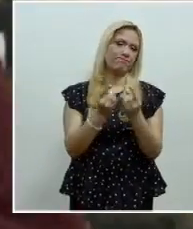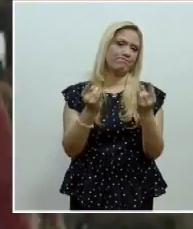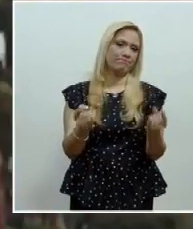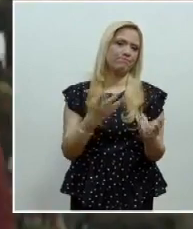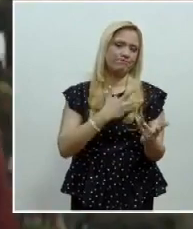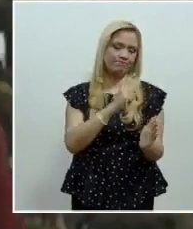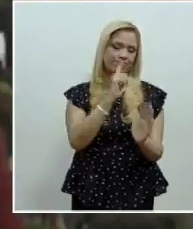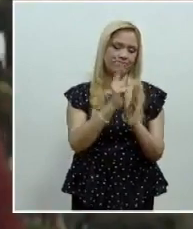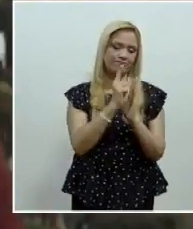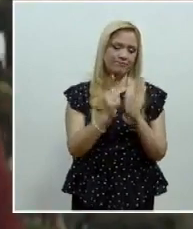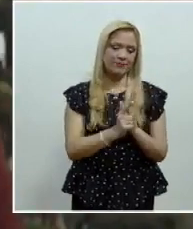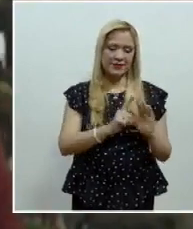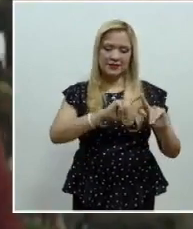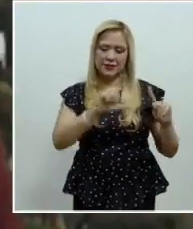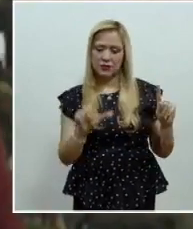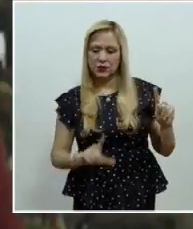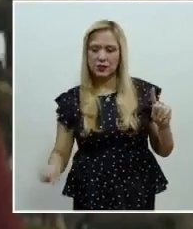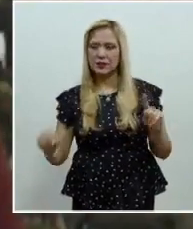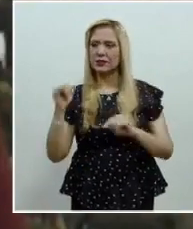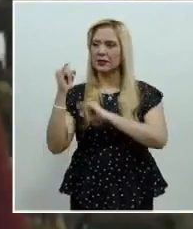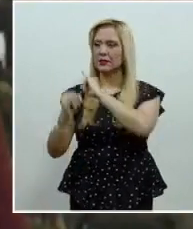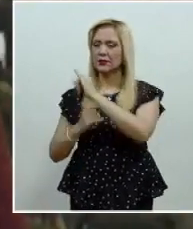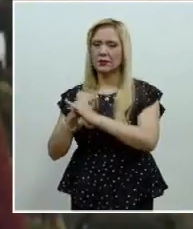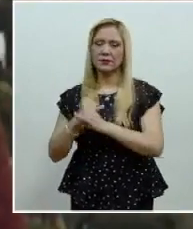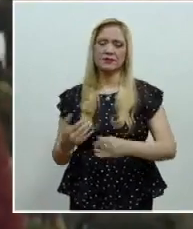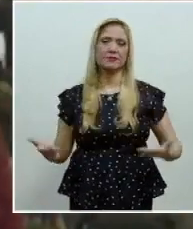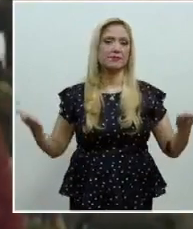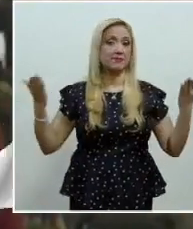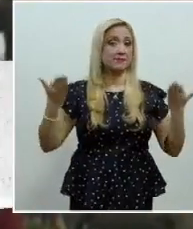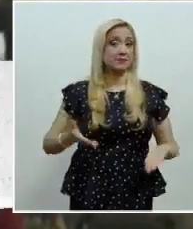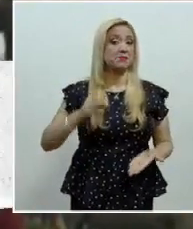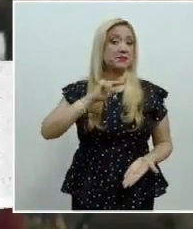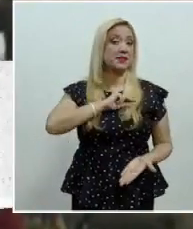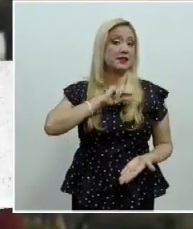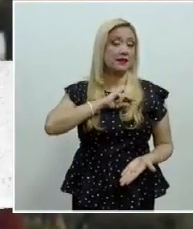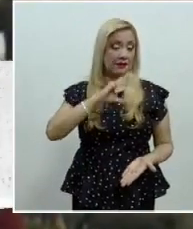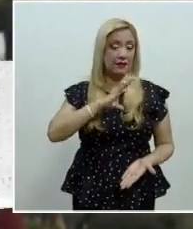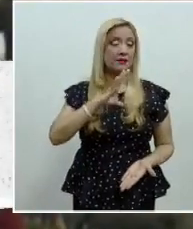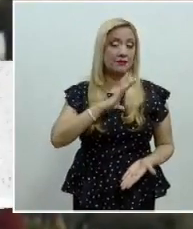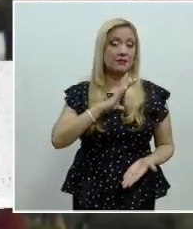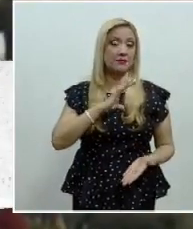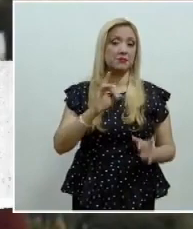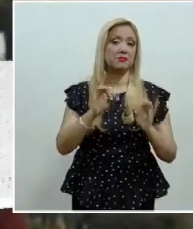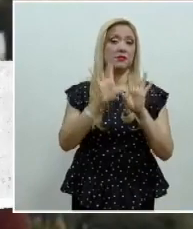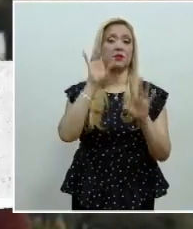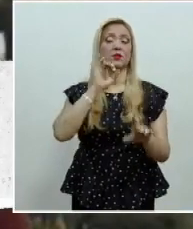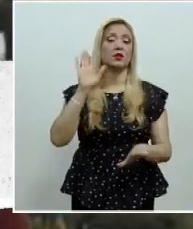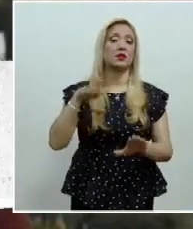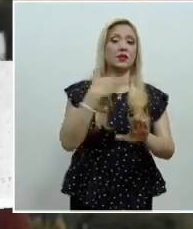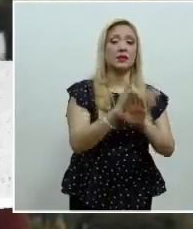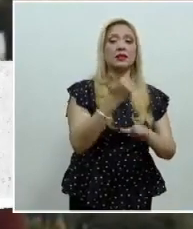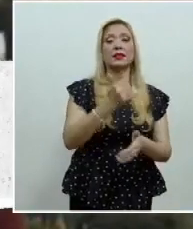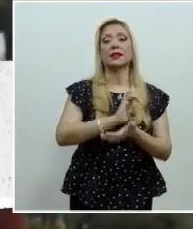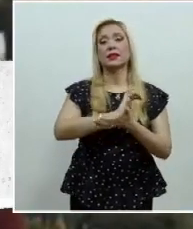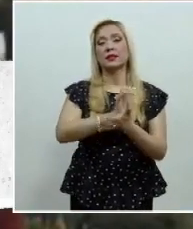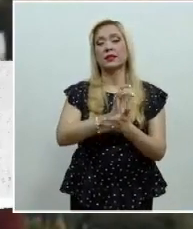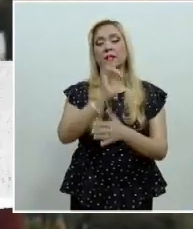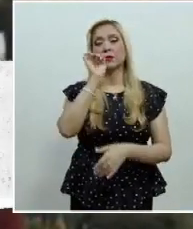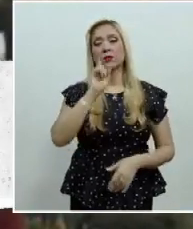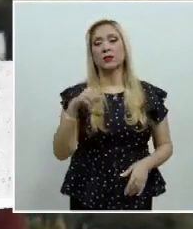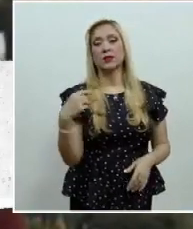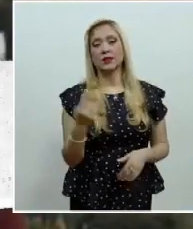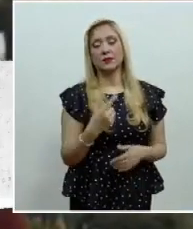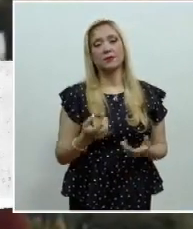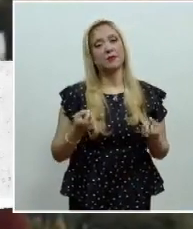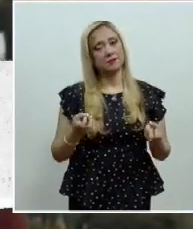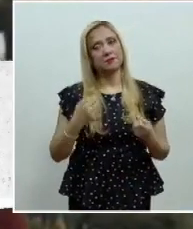nacionales e internacionales en la materia y desde luego pues los tratados especializados en la materia en casos de violencia y discriminación en contra de las mujeres.